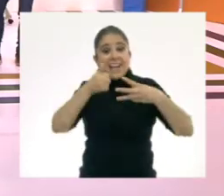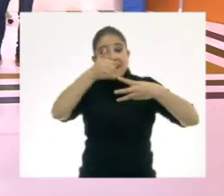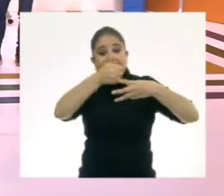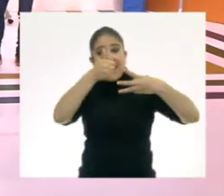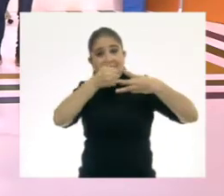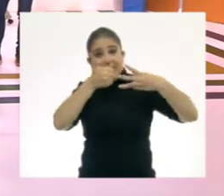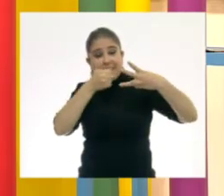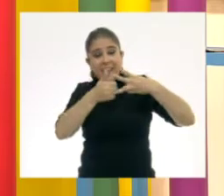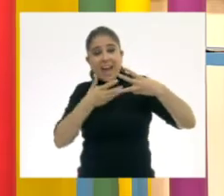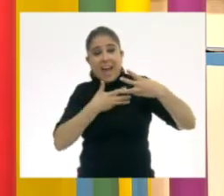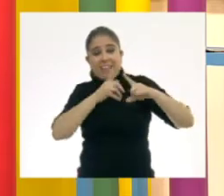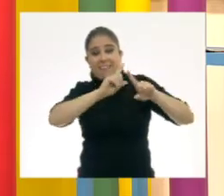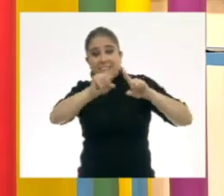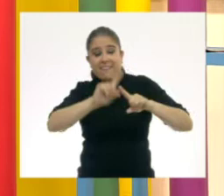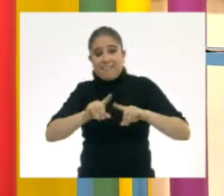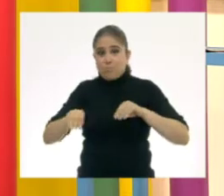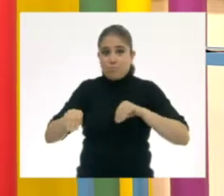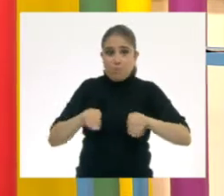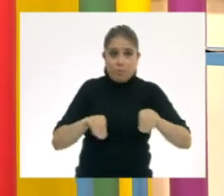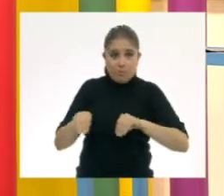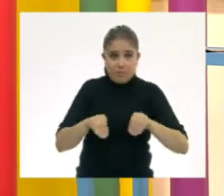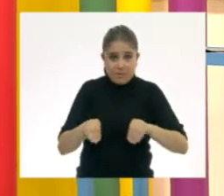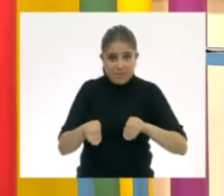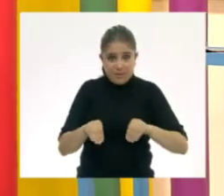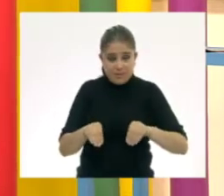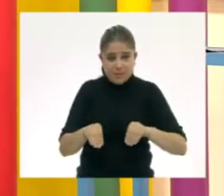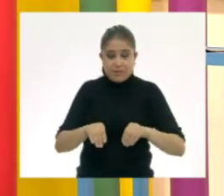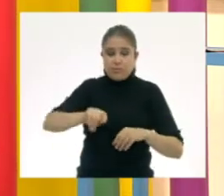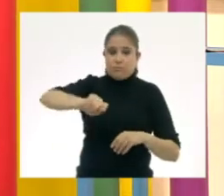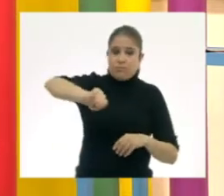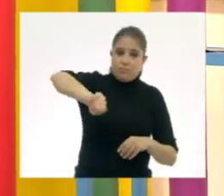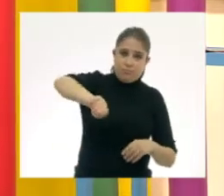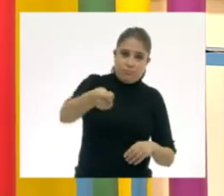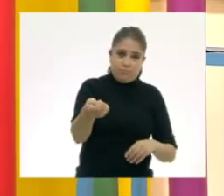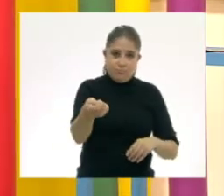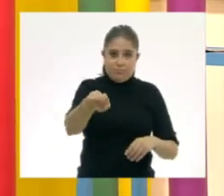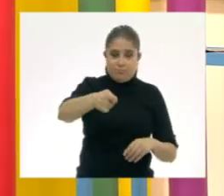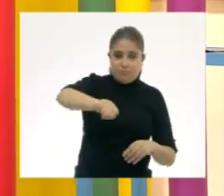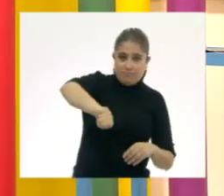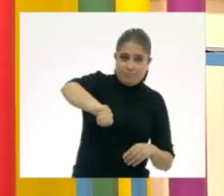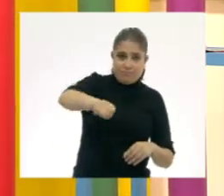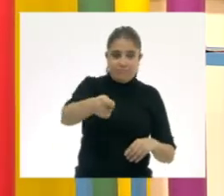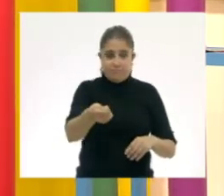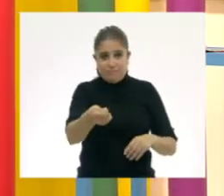los tres tienen diferentes movimientos. Girar la mano,